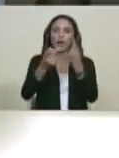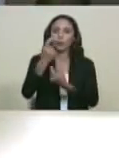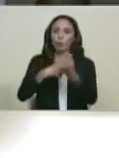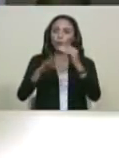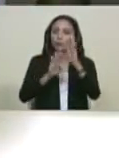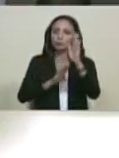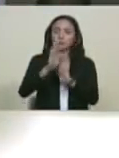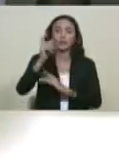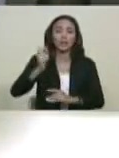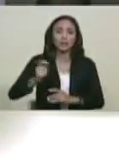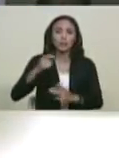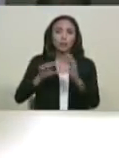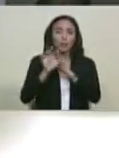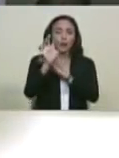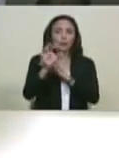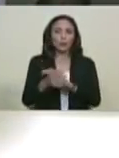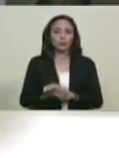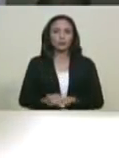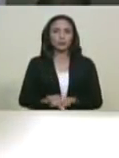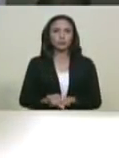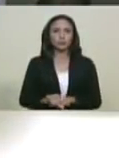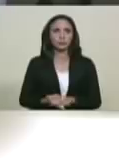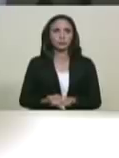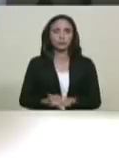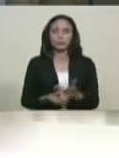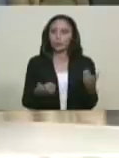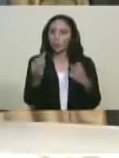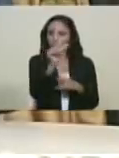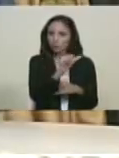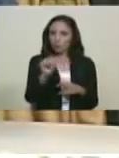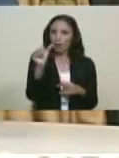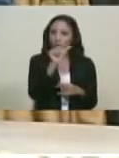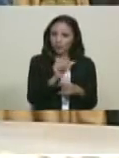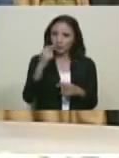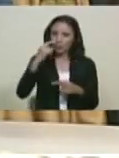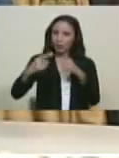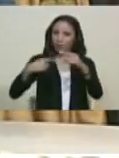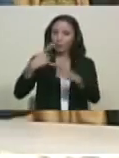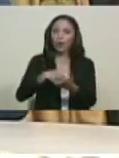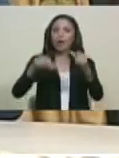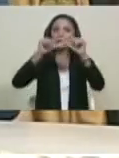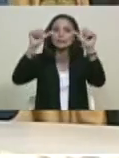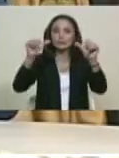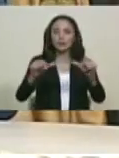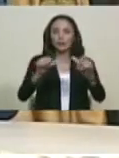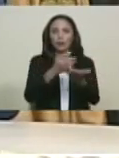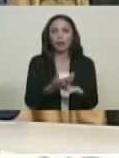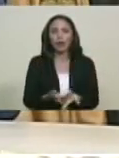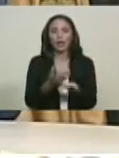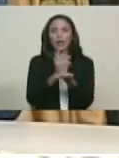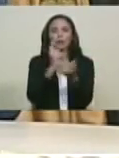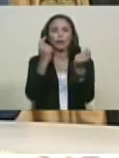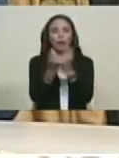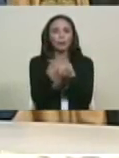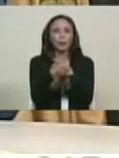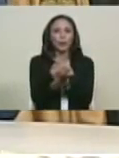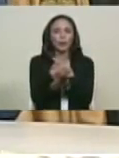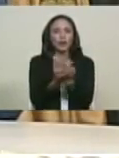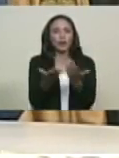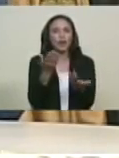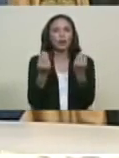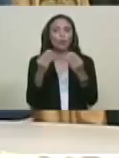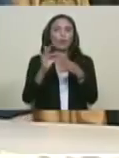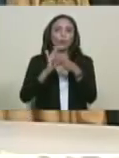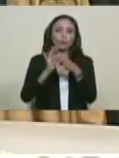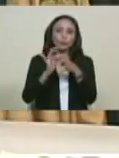necesita y en los próximos días voy a explicar el nuevo sistema cambiario cómo va a funcionar